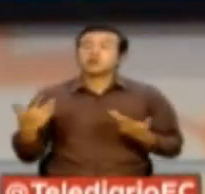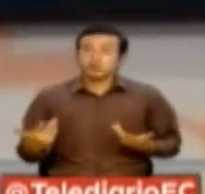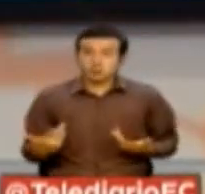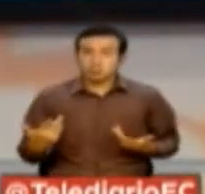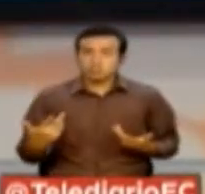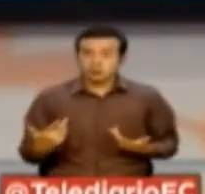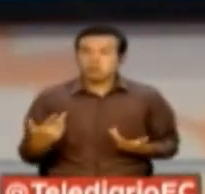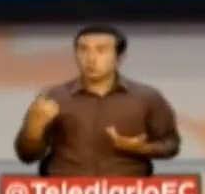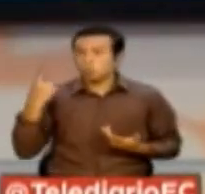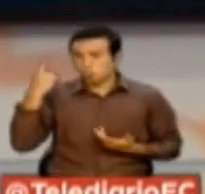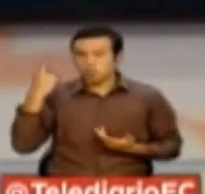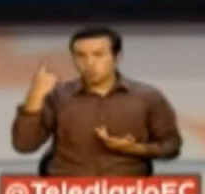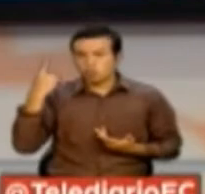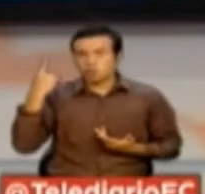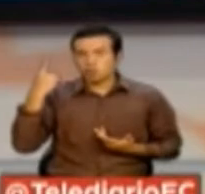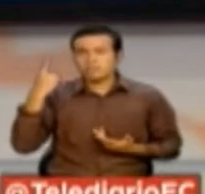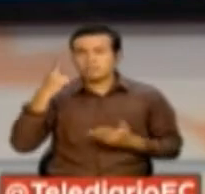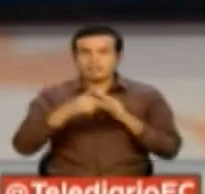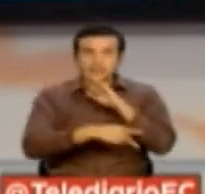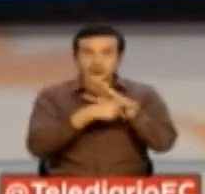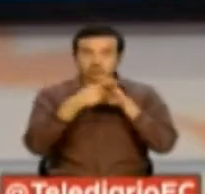uno de los dos intermediarios